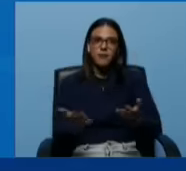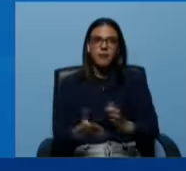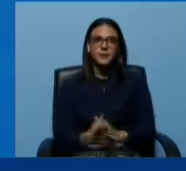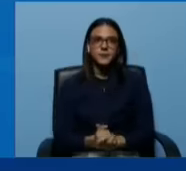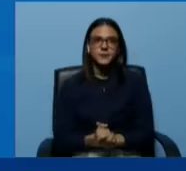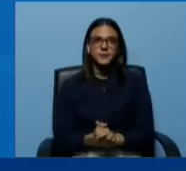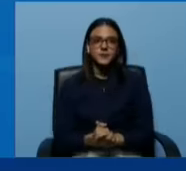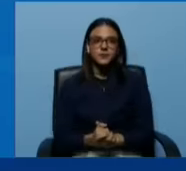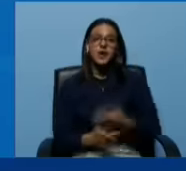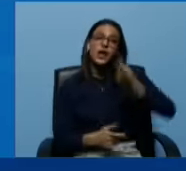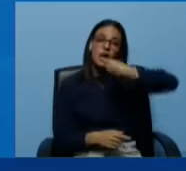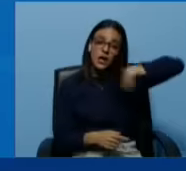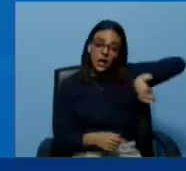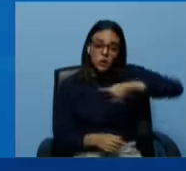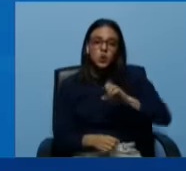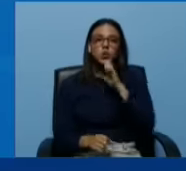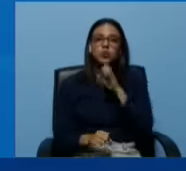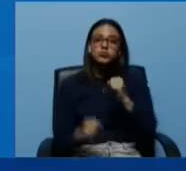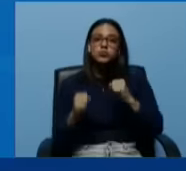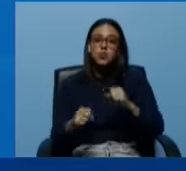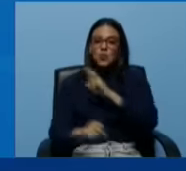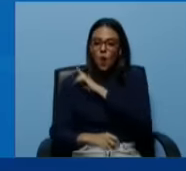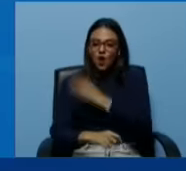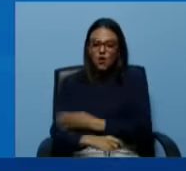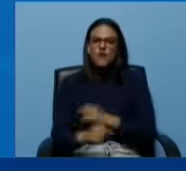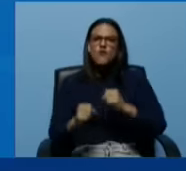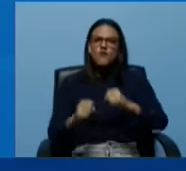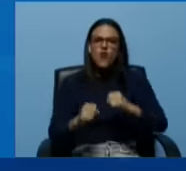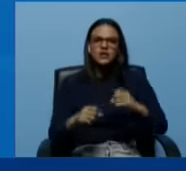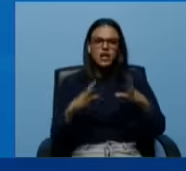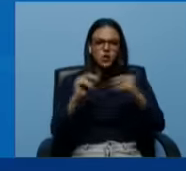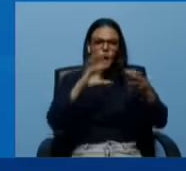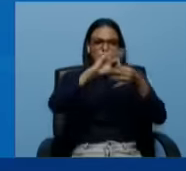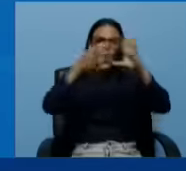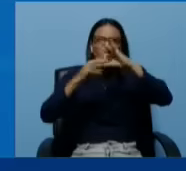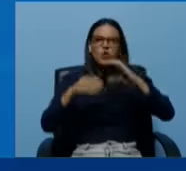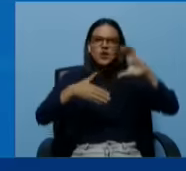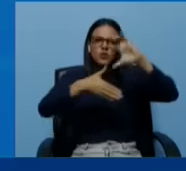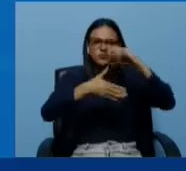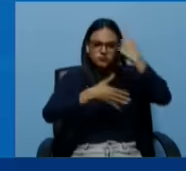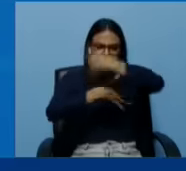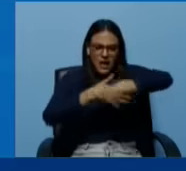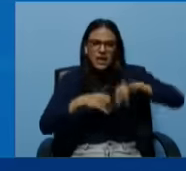que somos la fuerza vital de la Unión de América Latina y el Caribe.